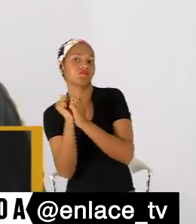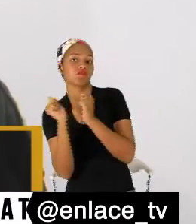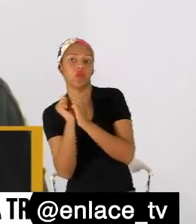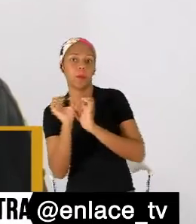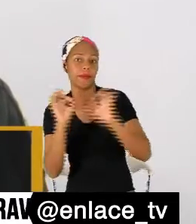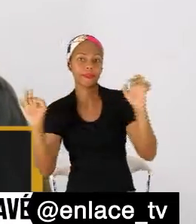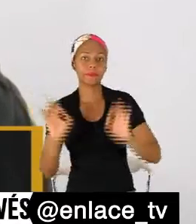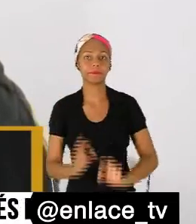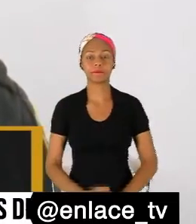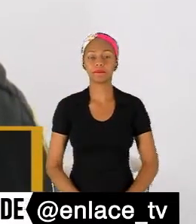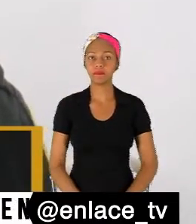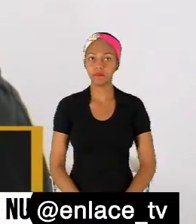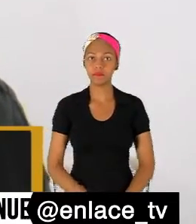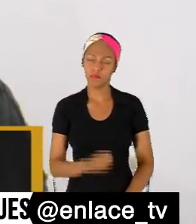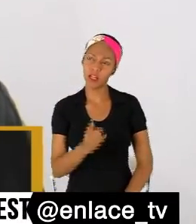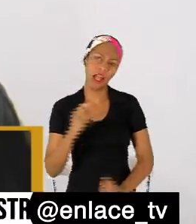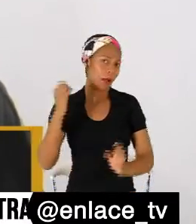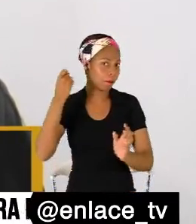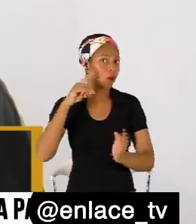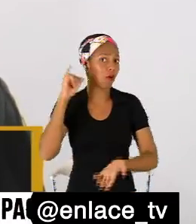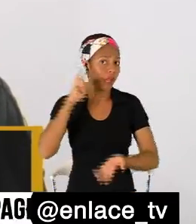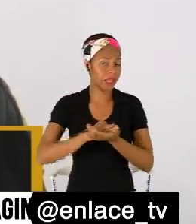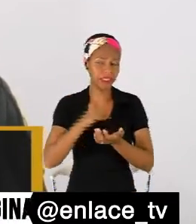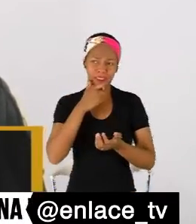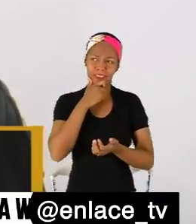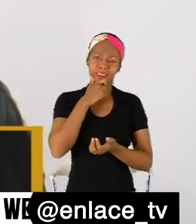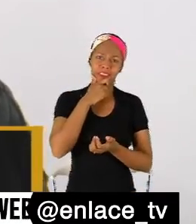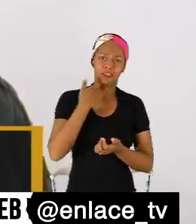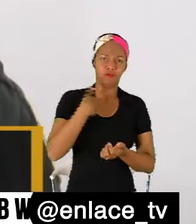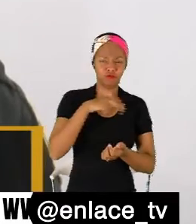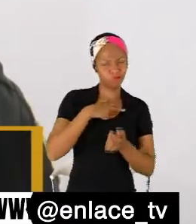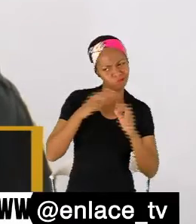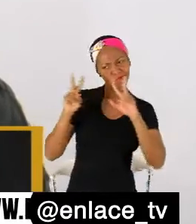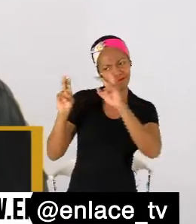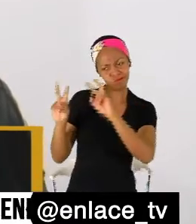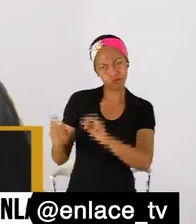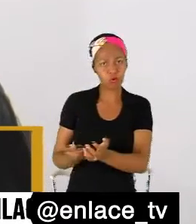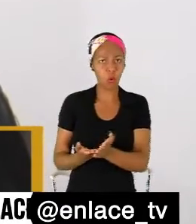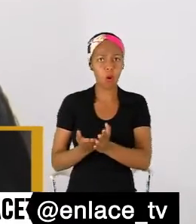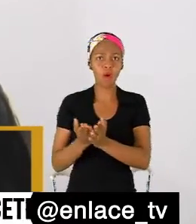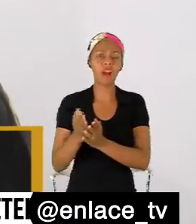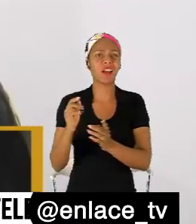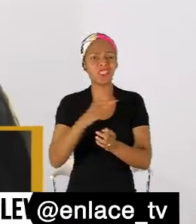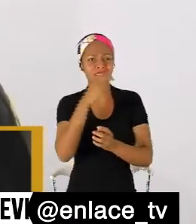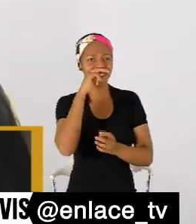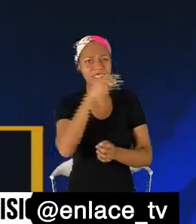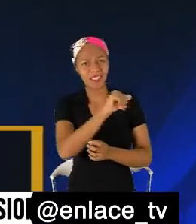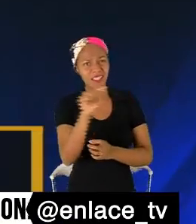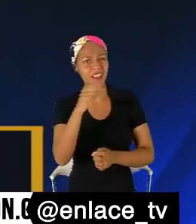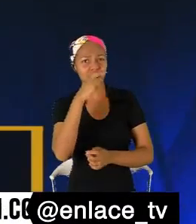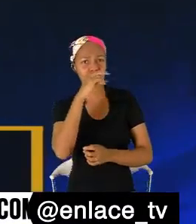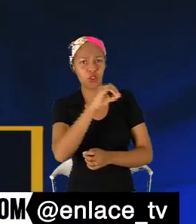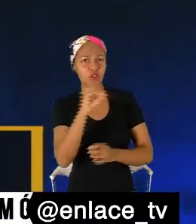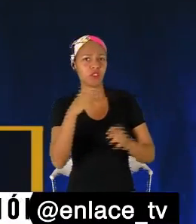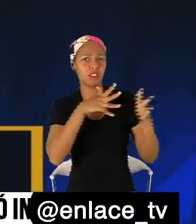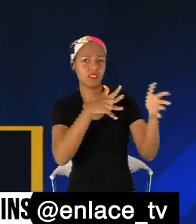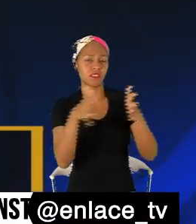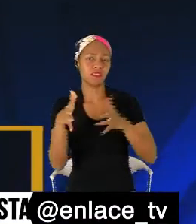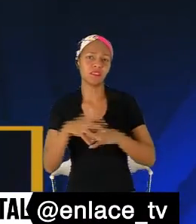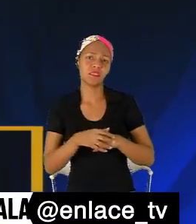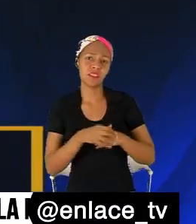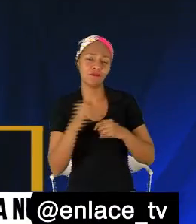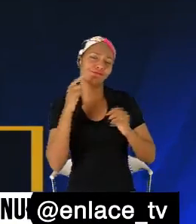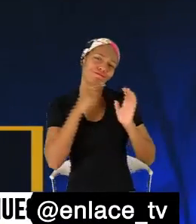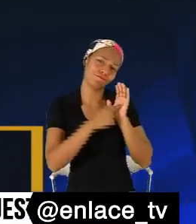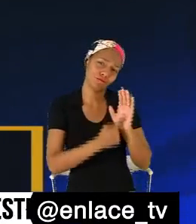municipal en una línea oportuna para evitar ese tipo de situaciones, especialmente en niños, niñas y adolescentes. Los vecinos del sector